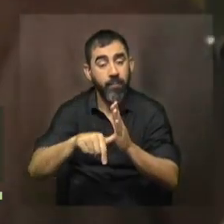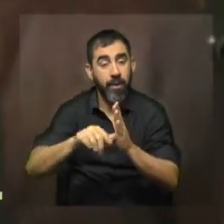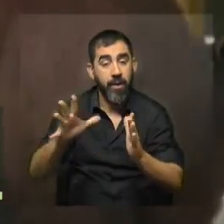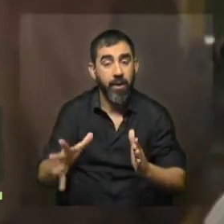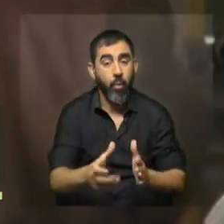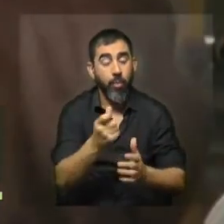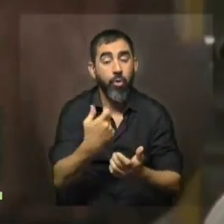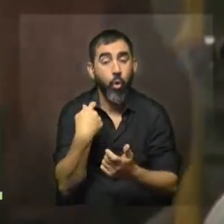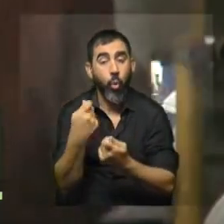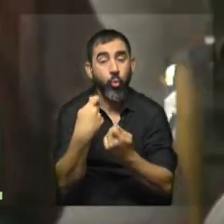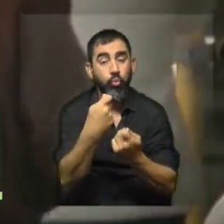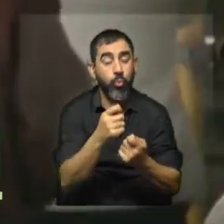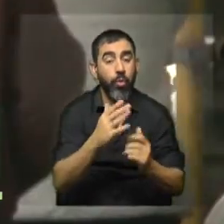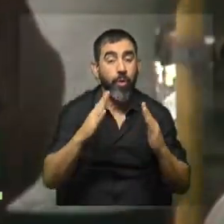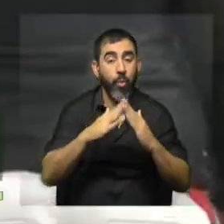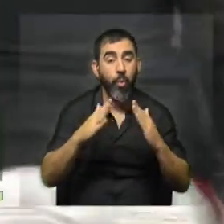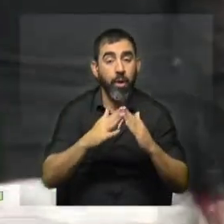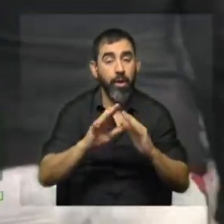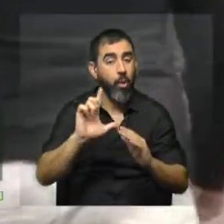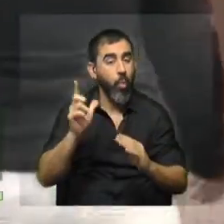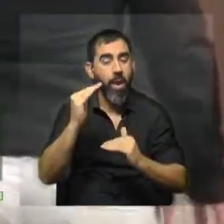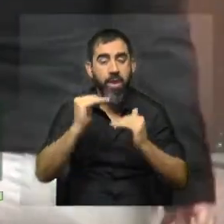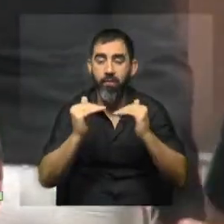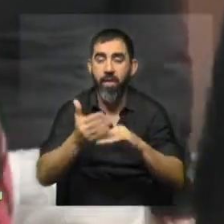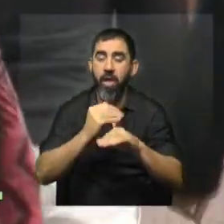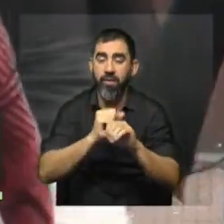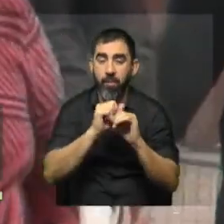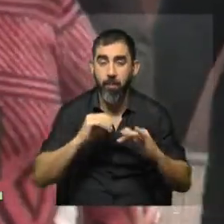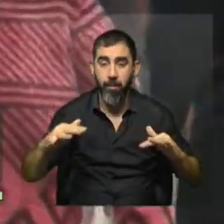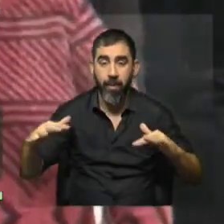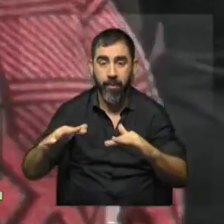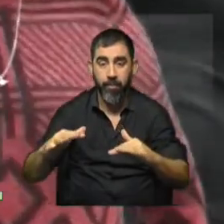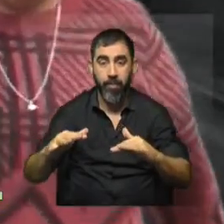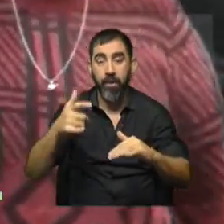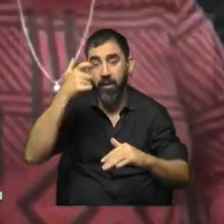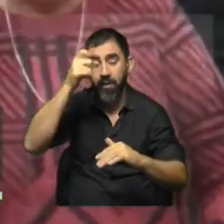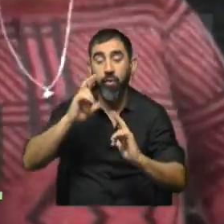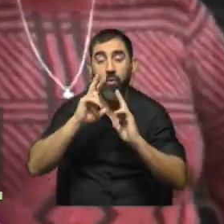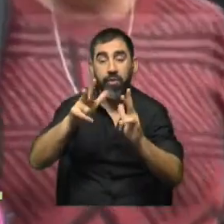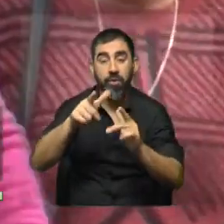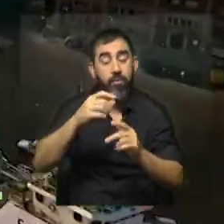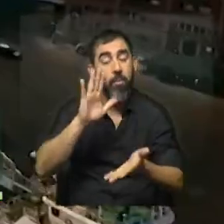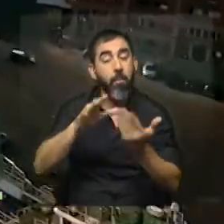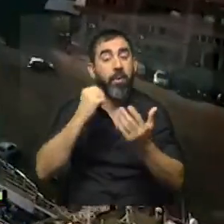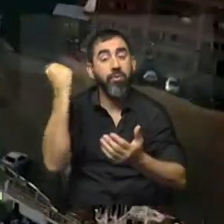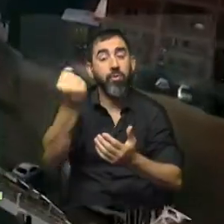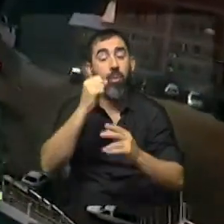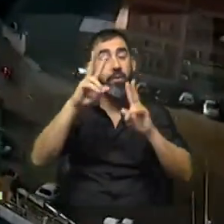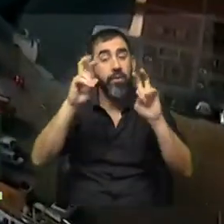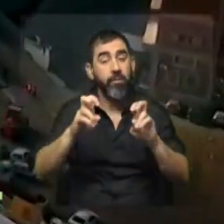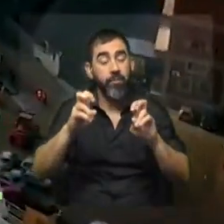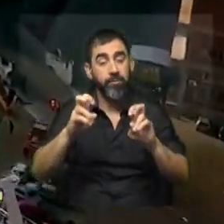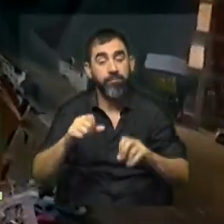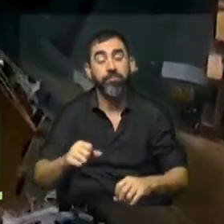del consumo en los hogares que no alcanza a los niveles prepandemia. Para los técnicos, este es el componente más importante de una demanda